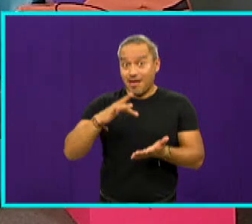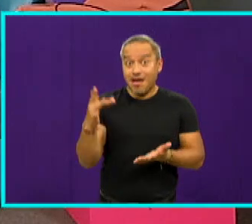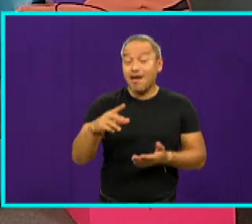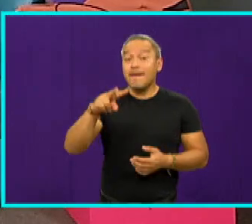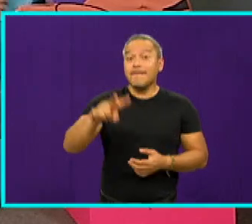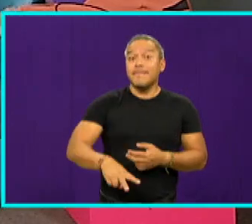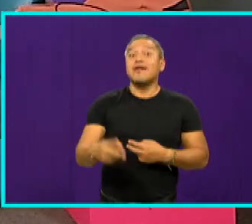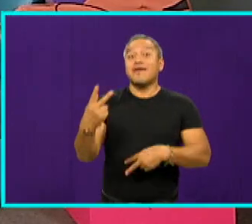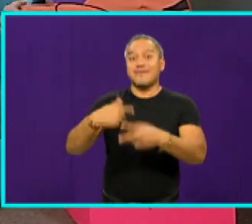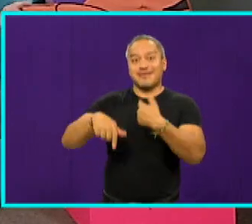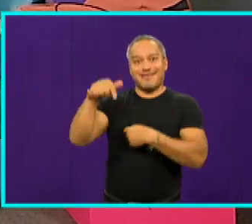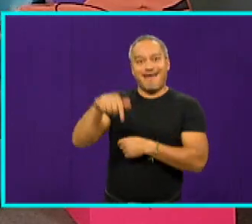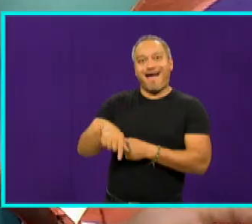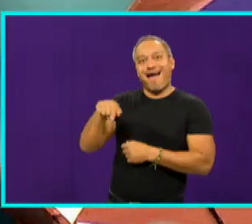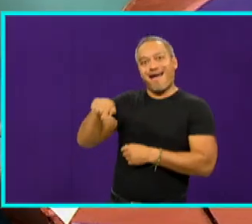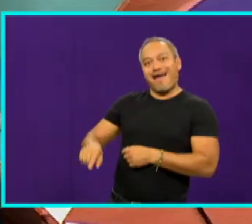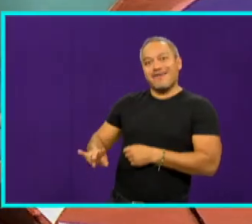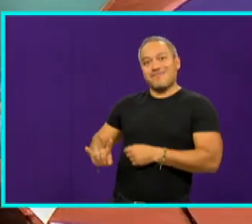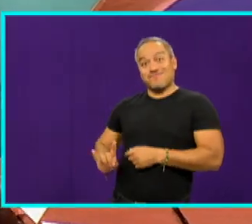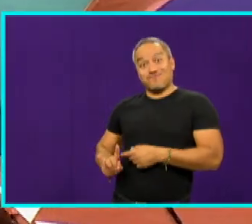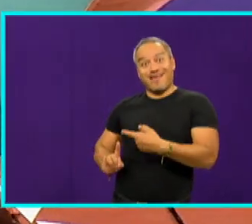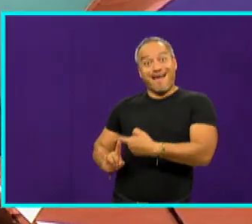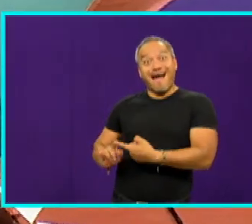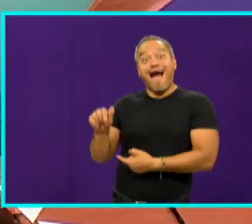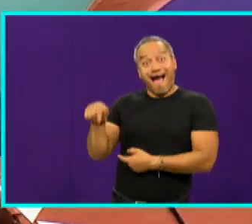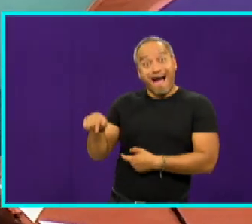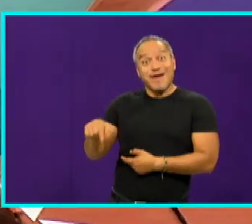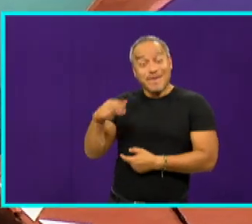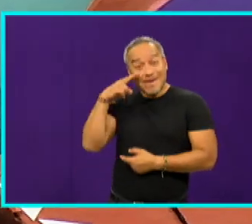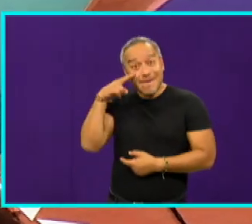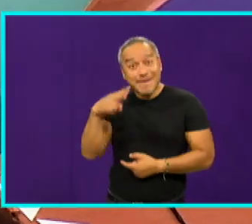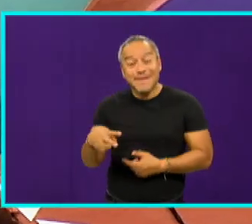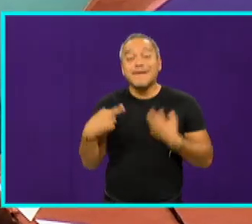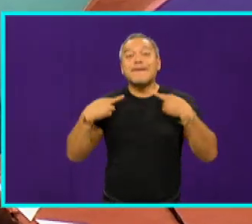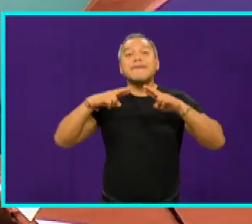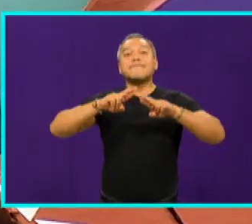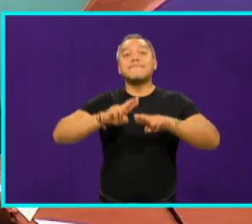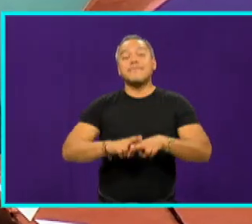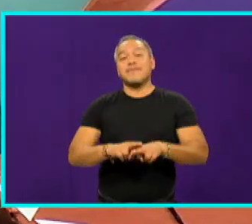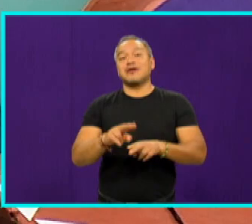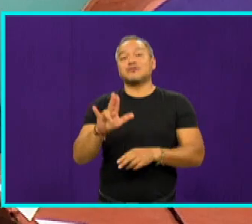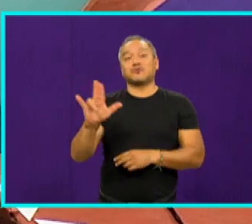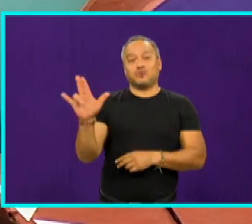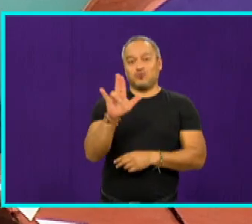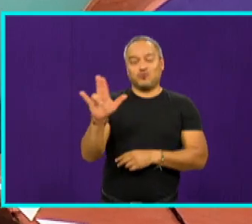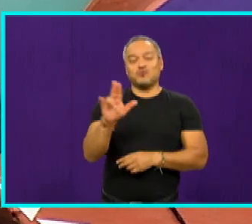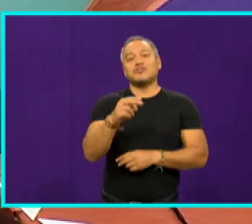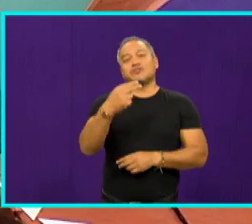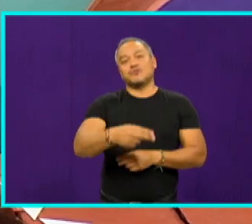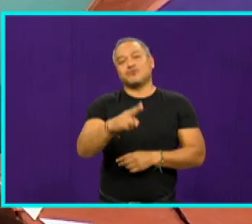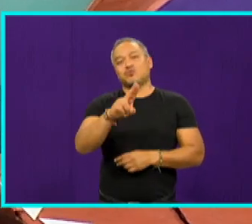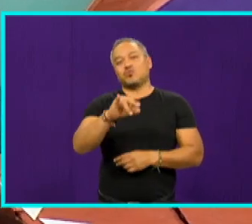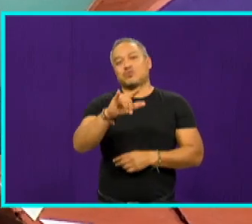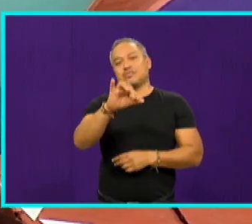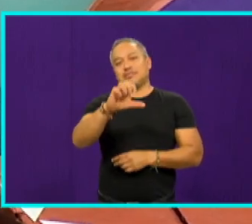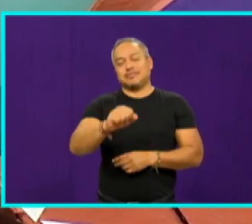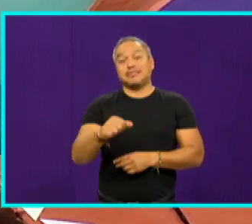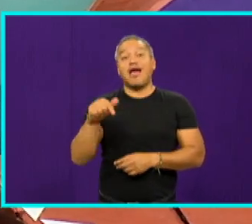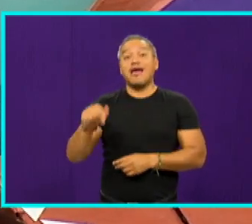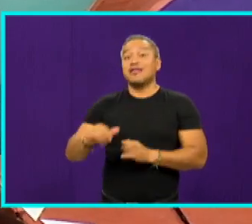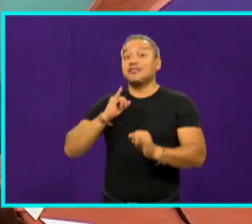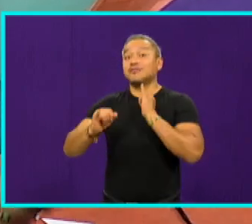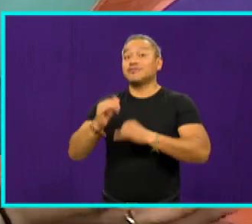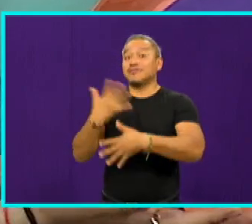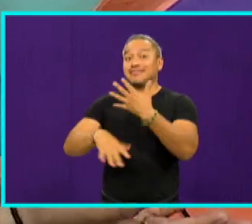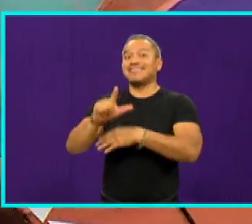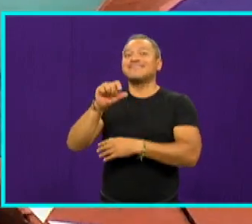aquí está en la esquina, lo podemos ver, a ver, de este lado, sí, aquí está el maestro Ulises Martínez con la interpretación a lengua de señas